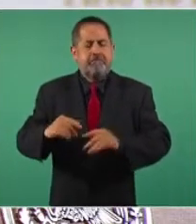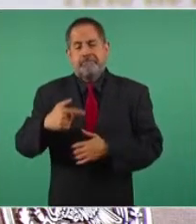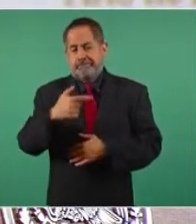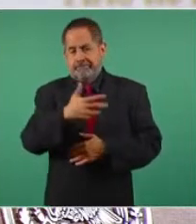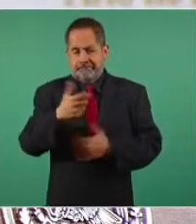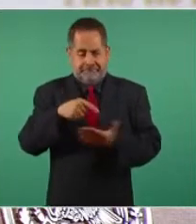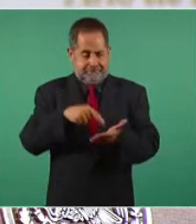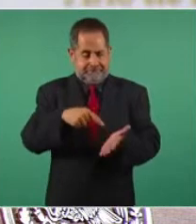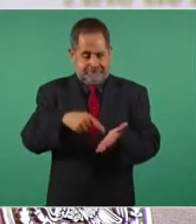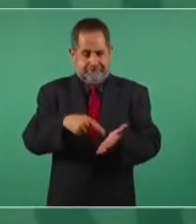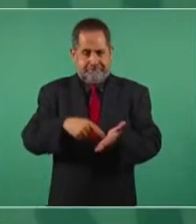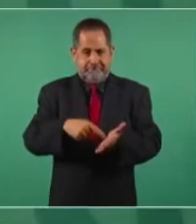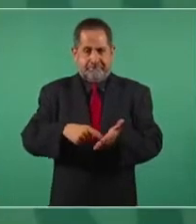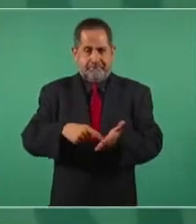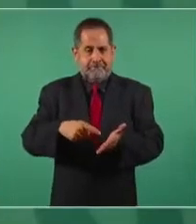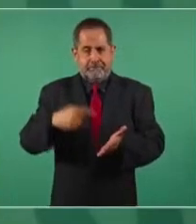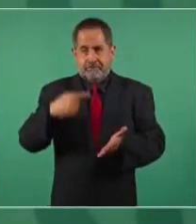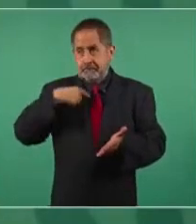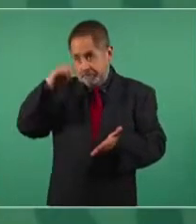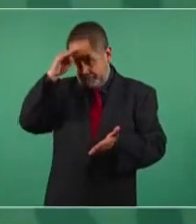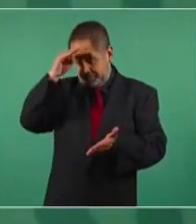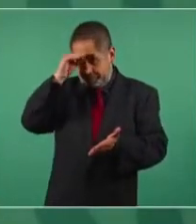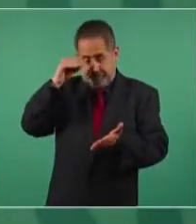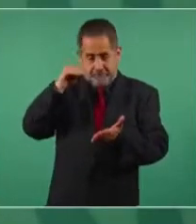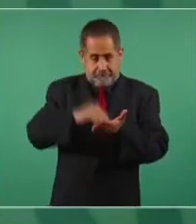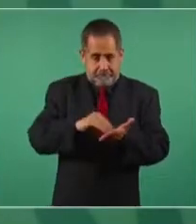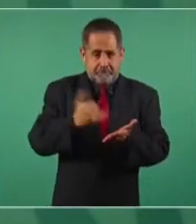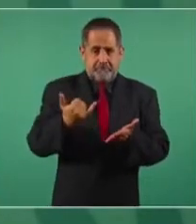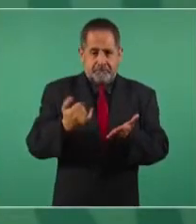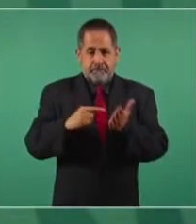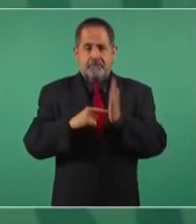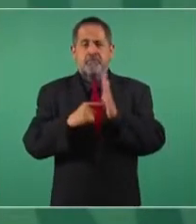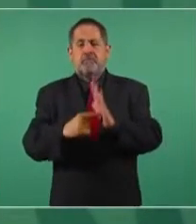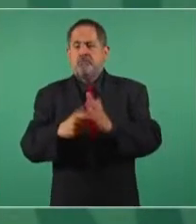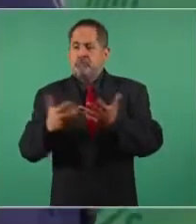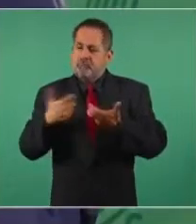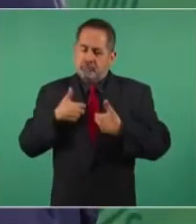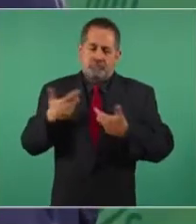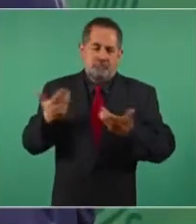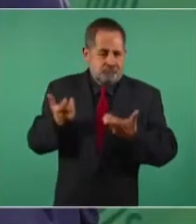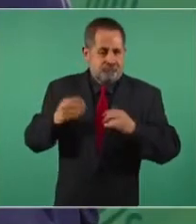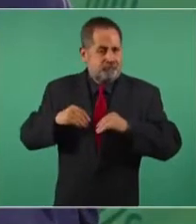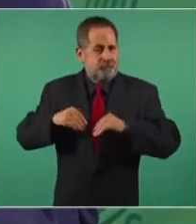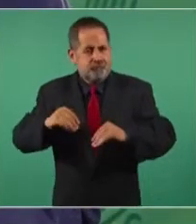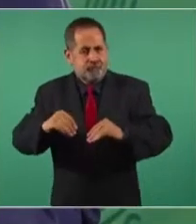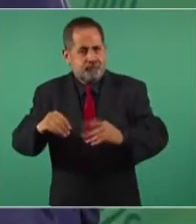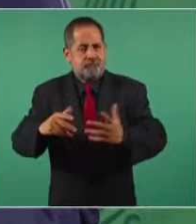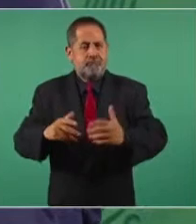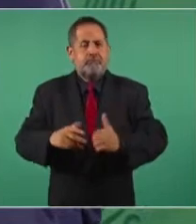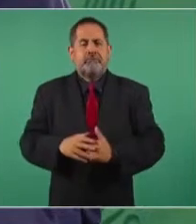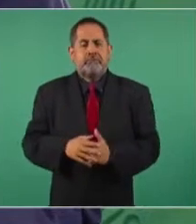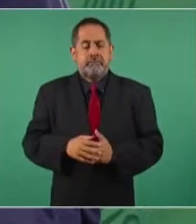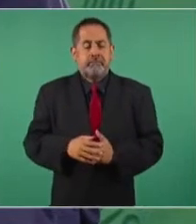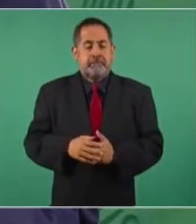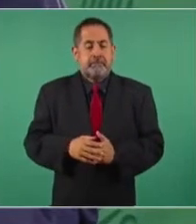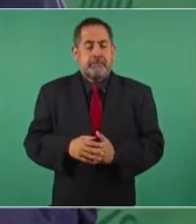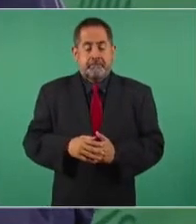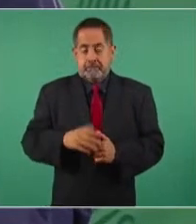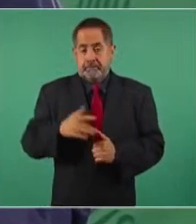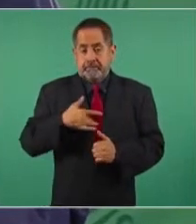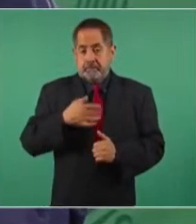el pensamiento y aquí está la acción entonces les aseguro que no